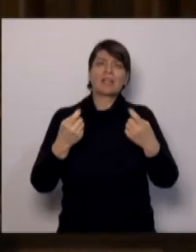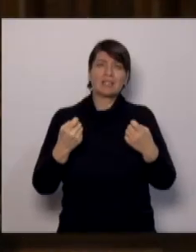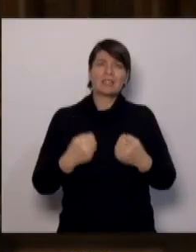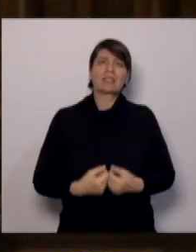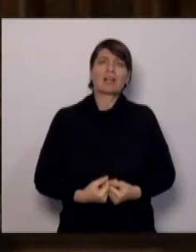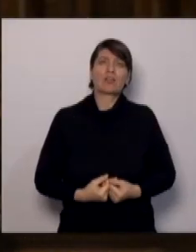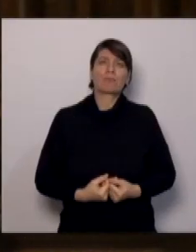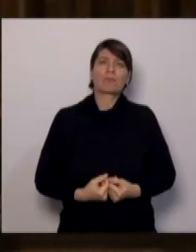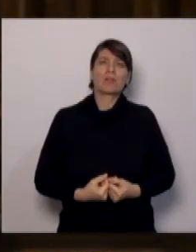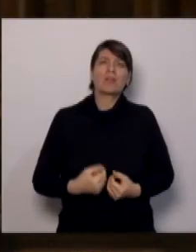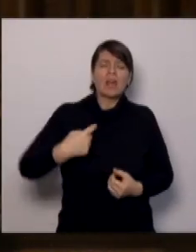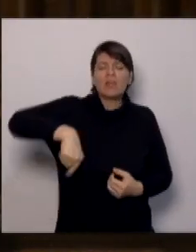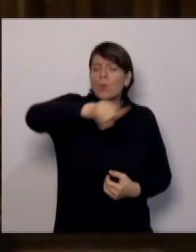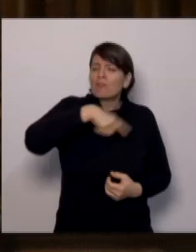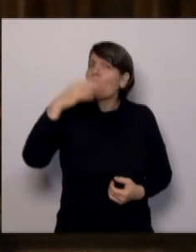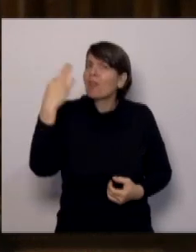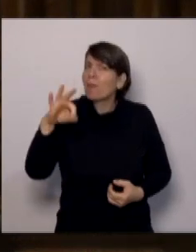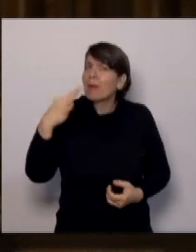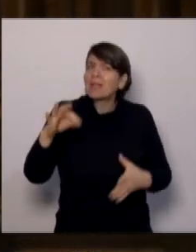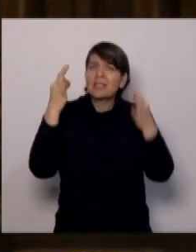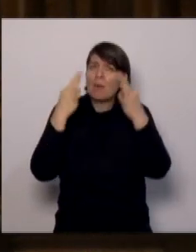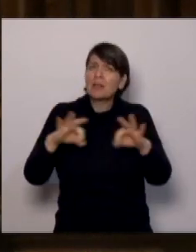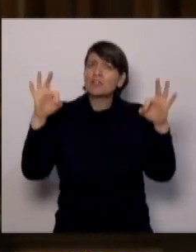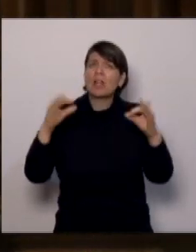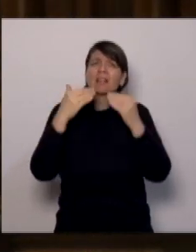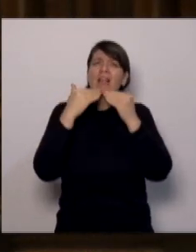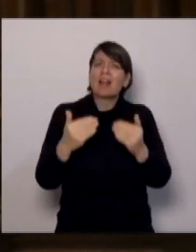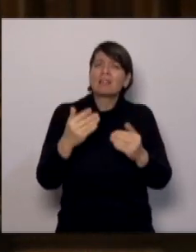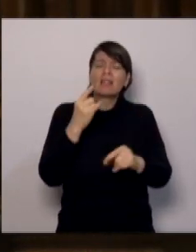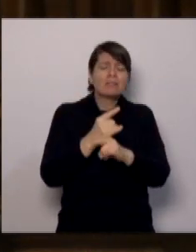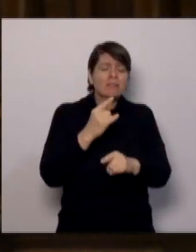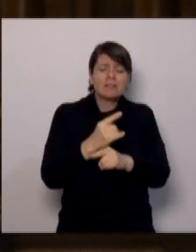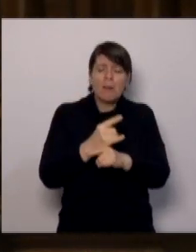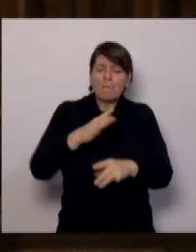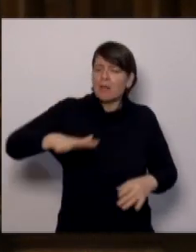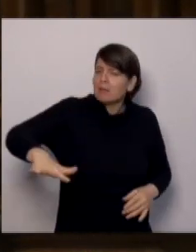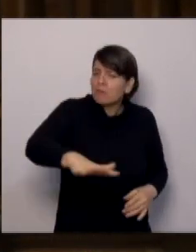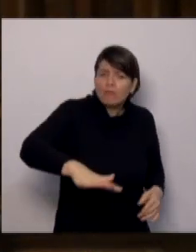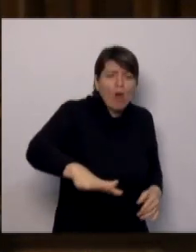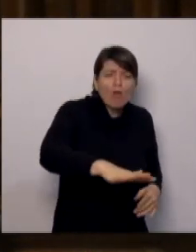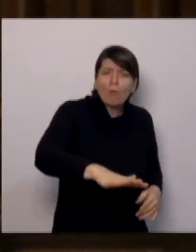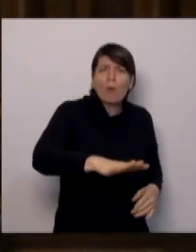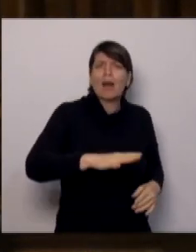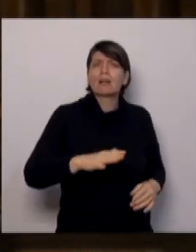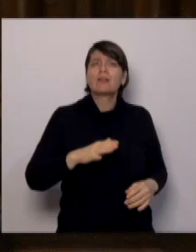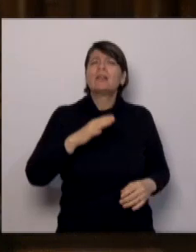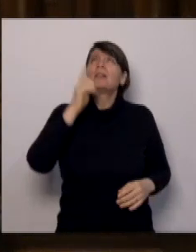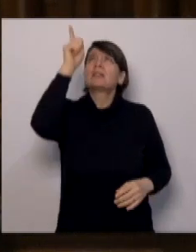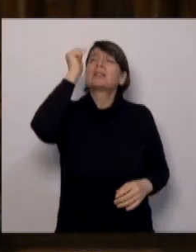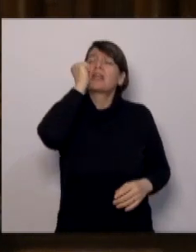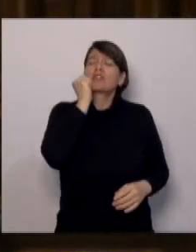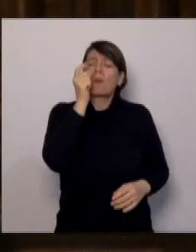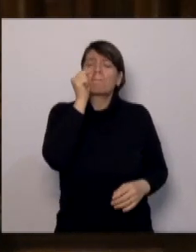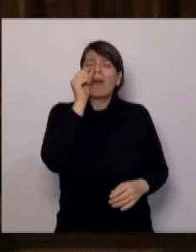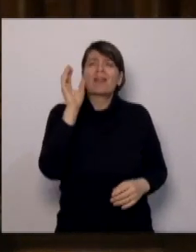Realmente es justo y necesario. Es nuestro deber y salvación darte gracias siempre y en